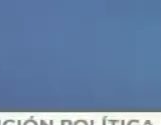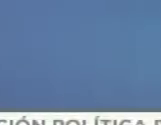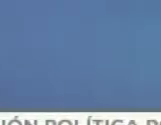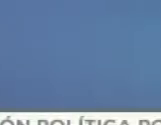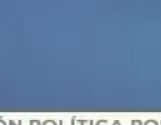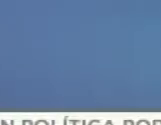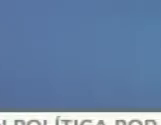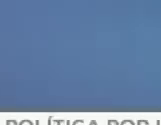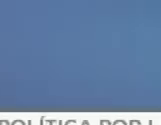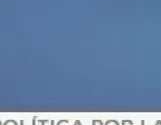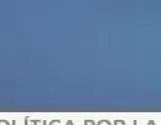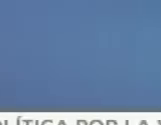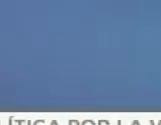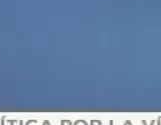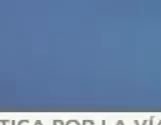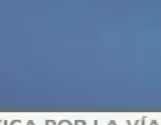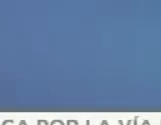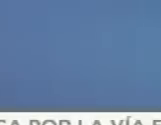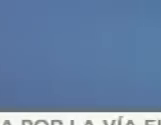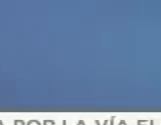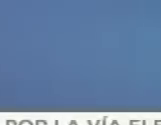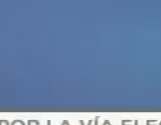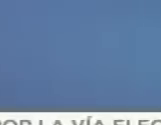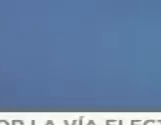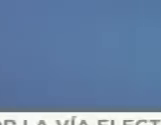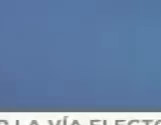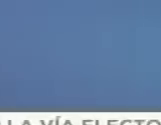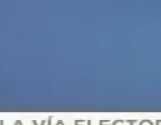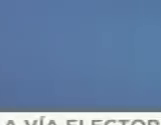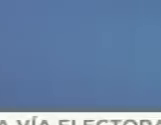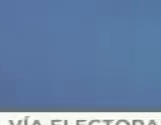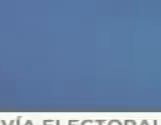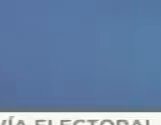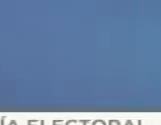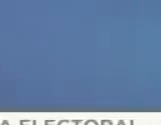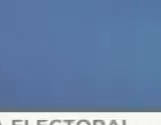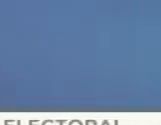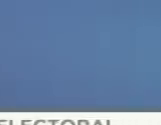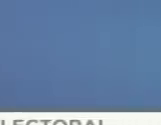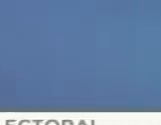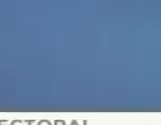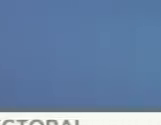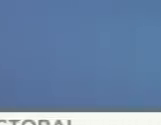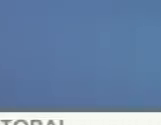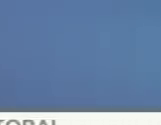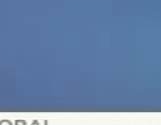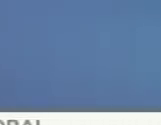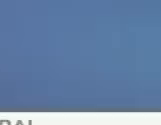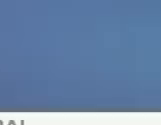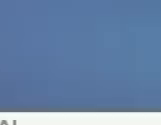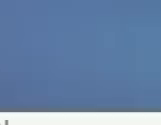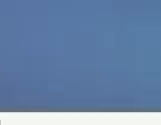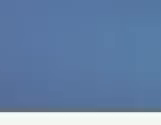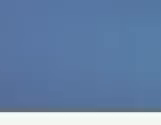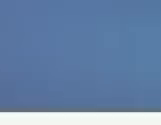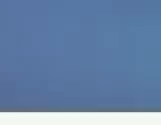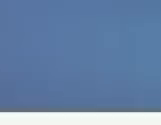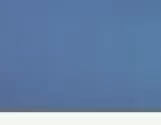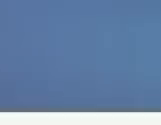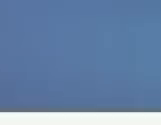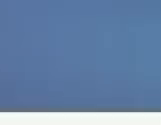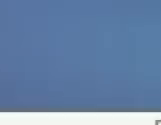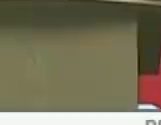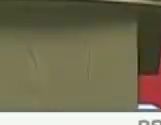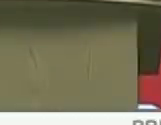Comisión Presidencial para la Atención del COVID-19 y a esta hora el vicepresidente sectorial para la Comunicación, Cultura y Turismo, doctor Jorge Rodríguez Gómez, se dirige al